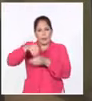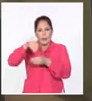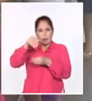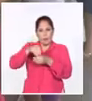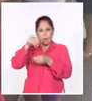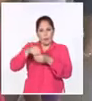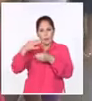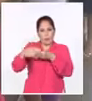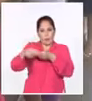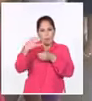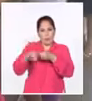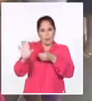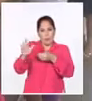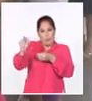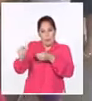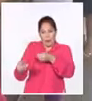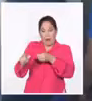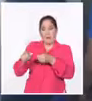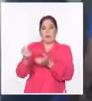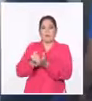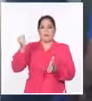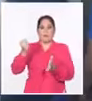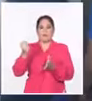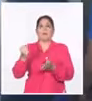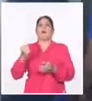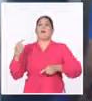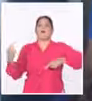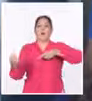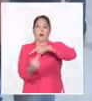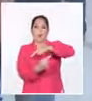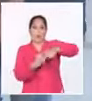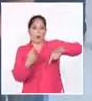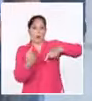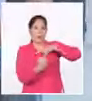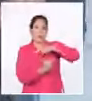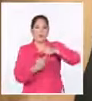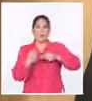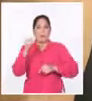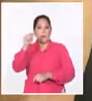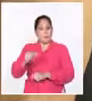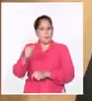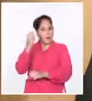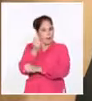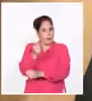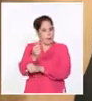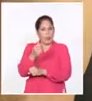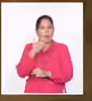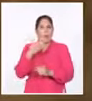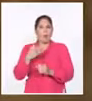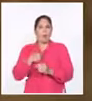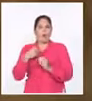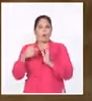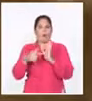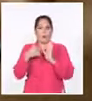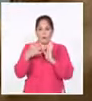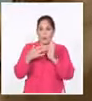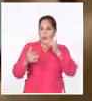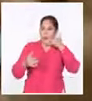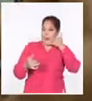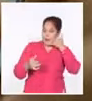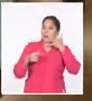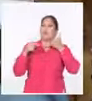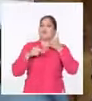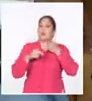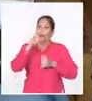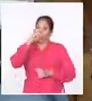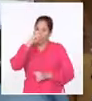en las sucursales bancarias para garantizar su rotación y capacitar a las personas en el uso de estas herramientas, sobre todo a la tercera